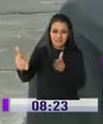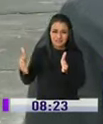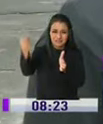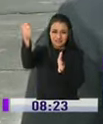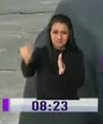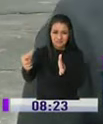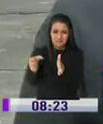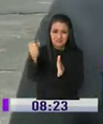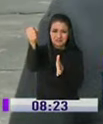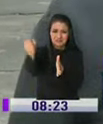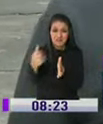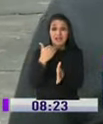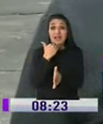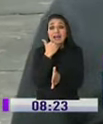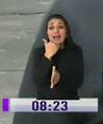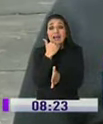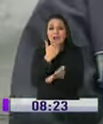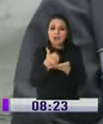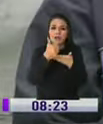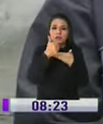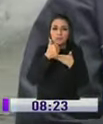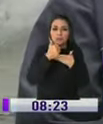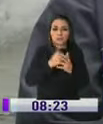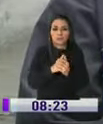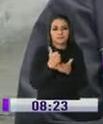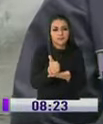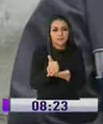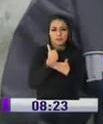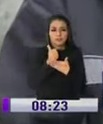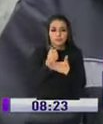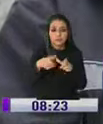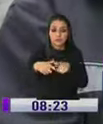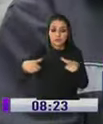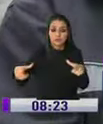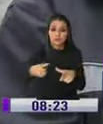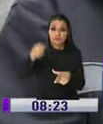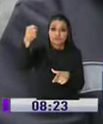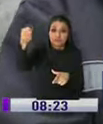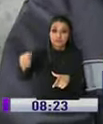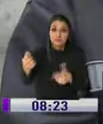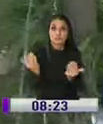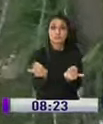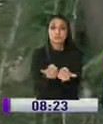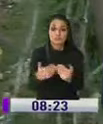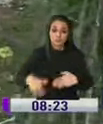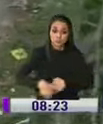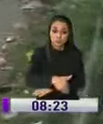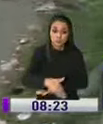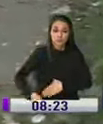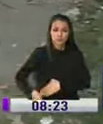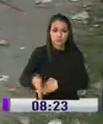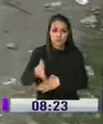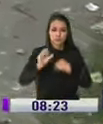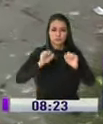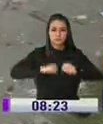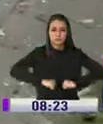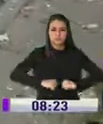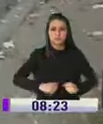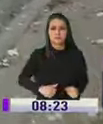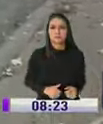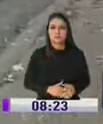por lo menos algo nos ayuden. Nos ayuden con un contenedor para poner aquí en la esquina. Informó Patricia